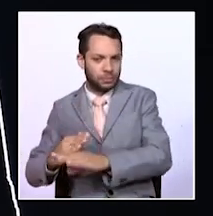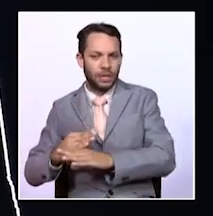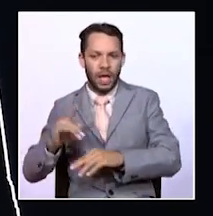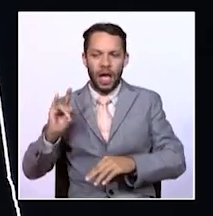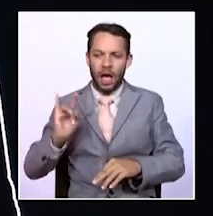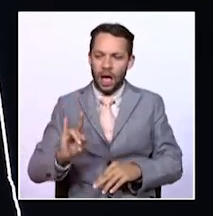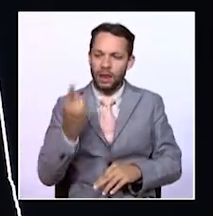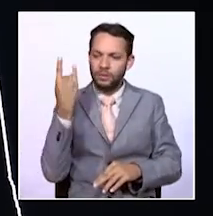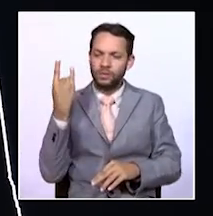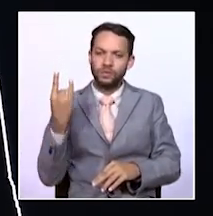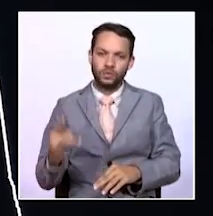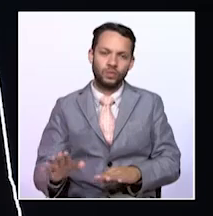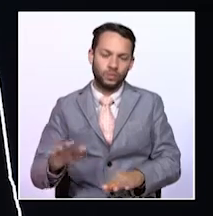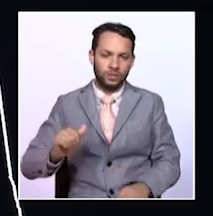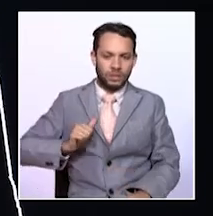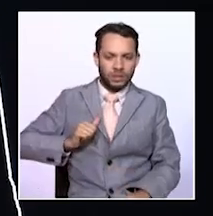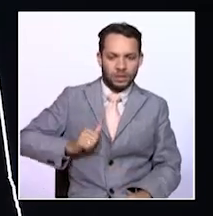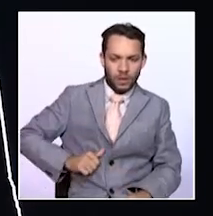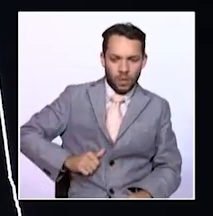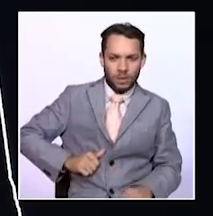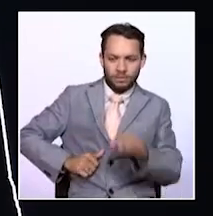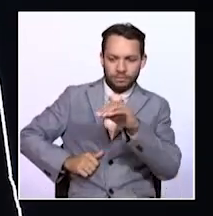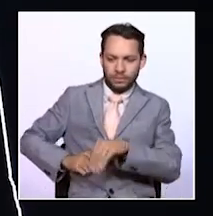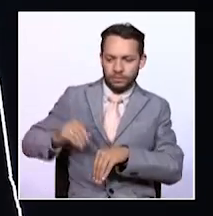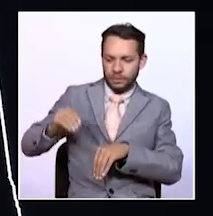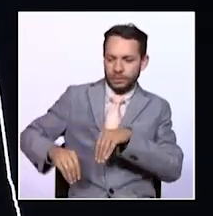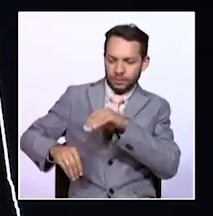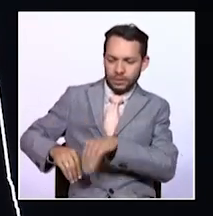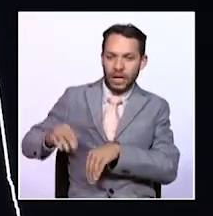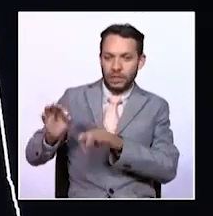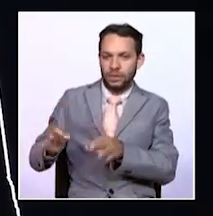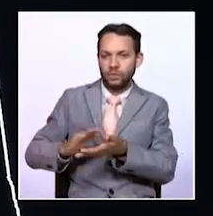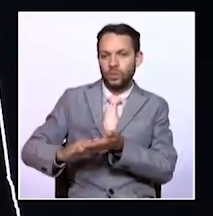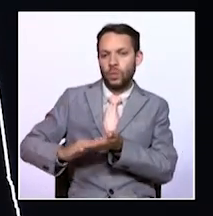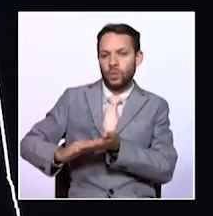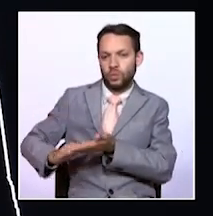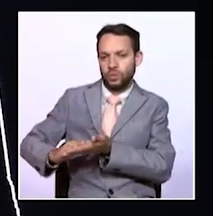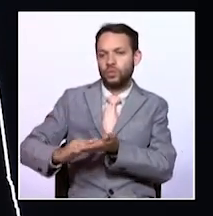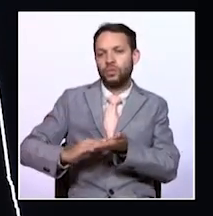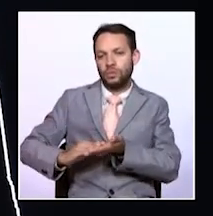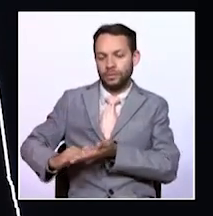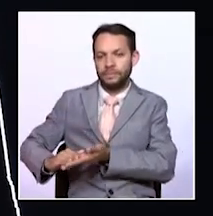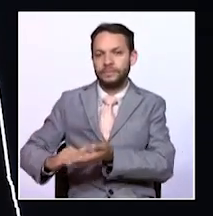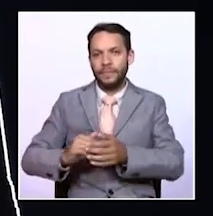la extirpación de la masa y es un cáncer curado a tiempo.